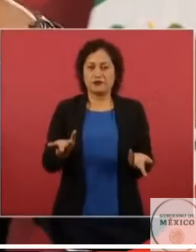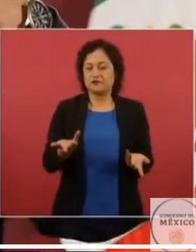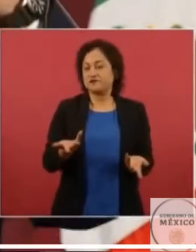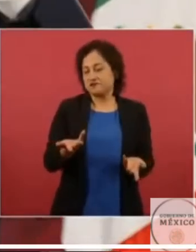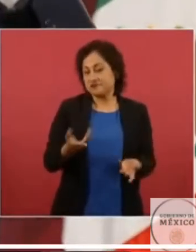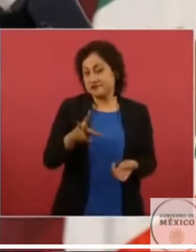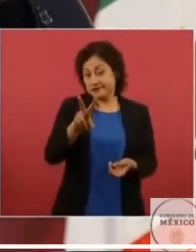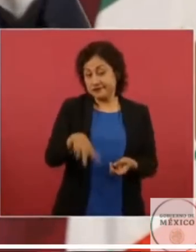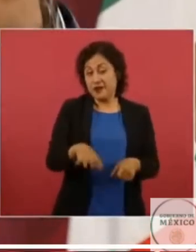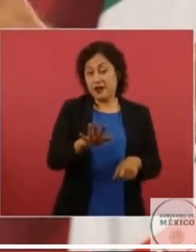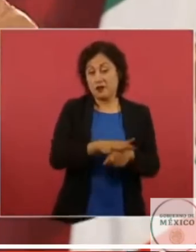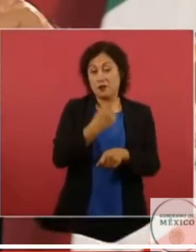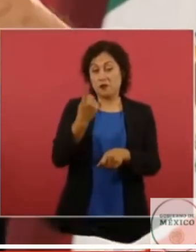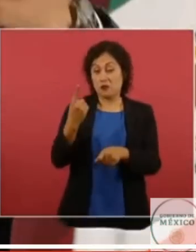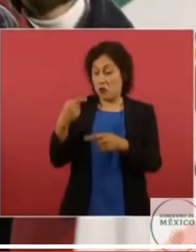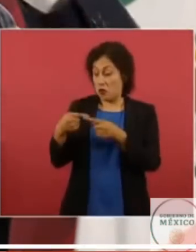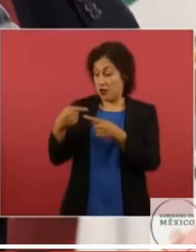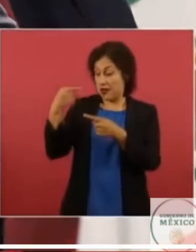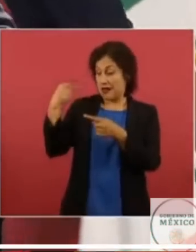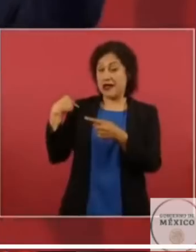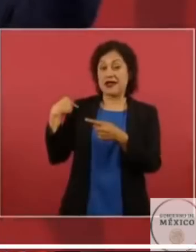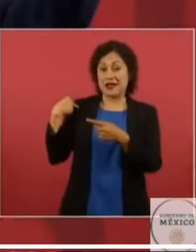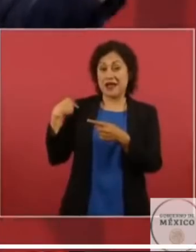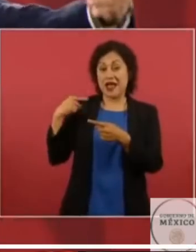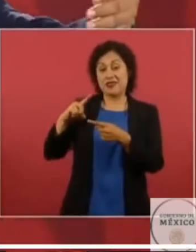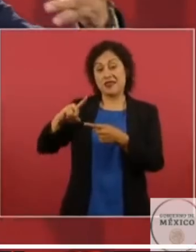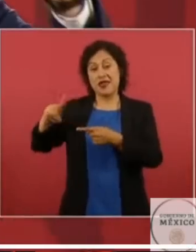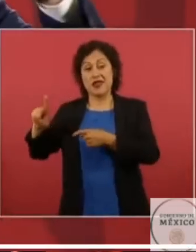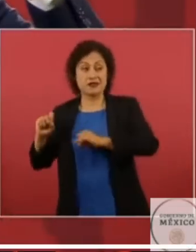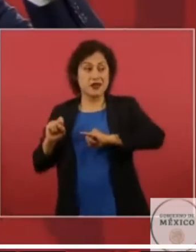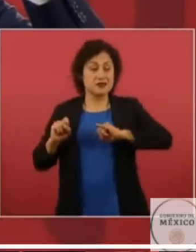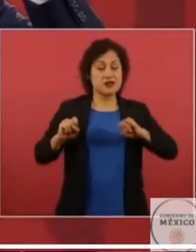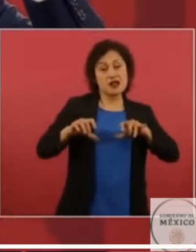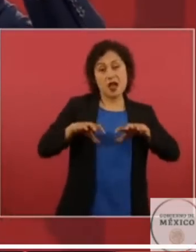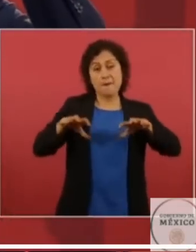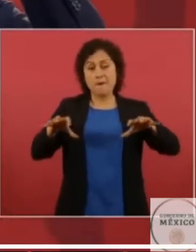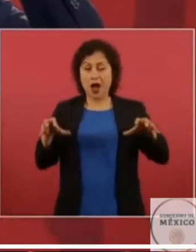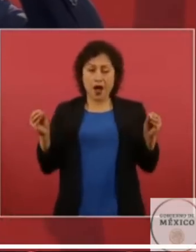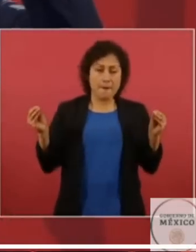una lucha que venía de opositores de derecha, de opositores de izquierda,